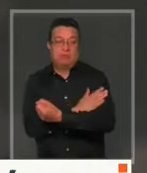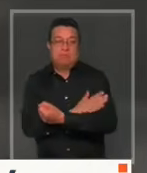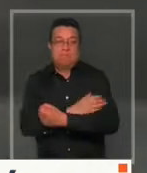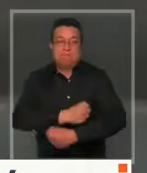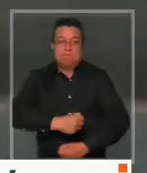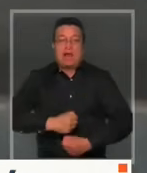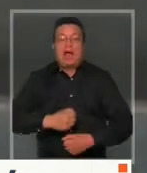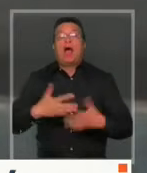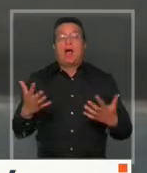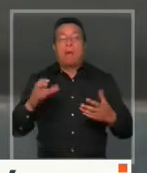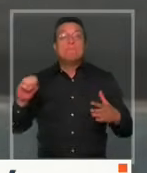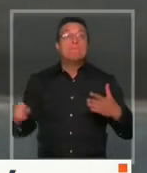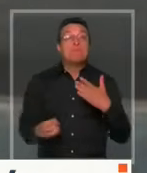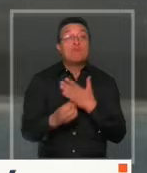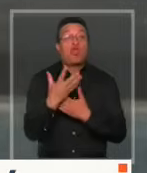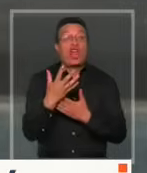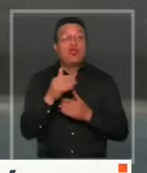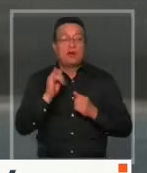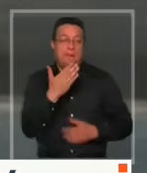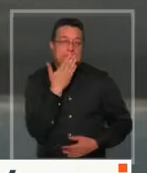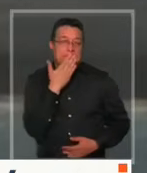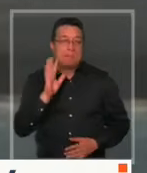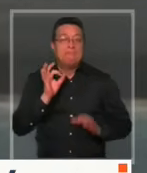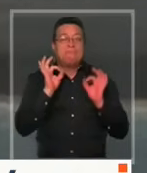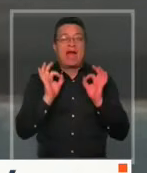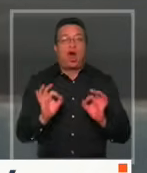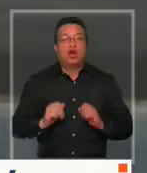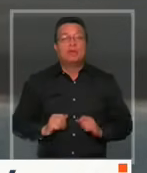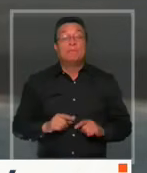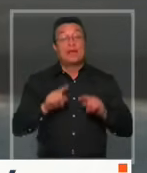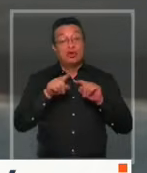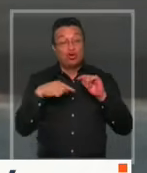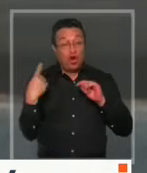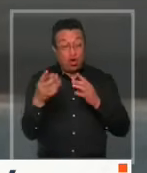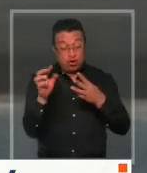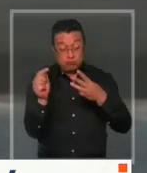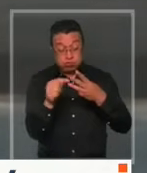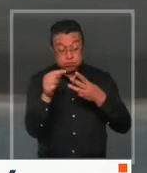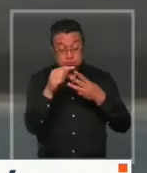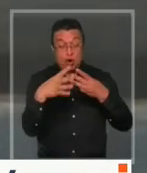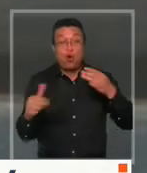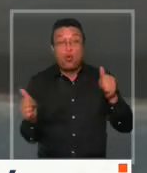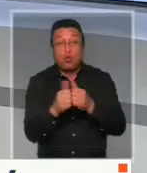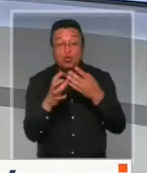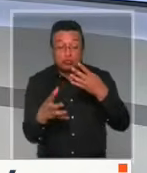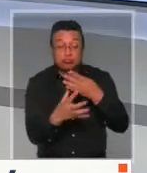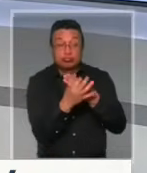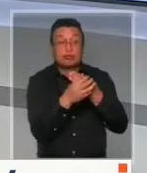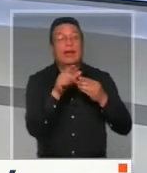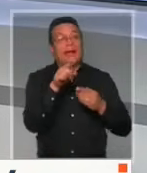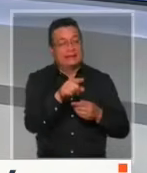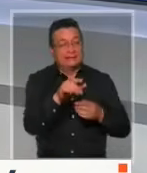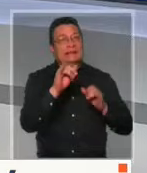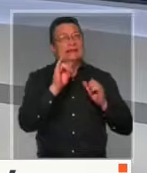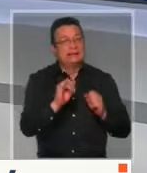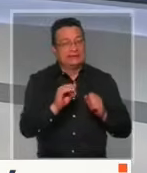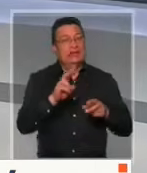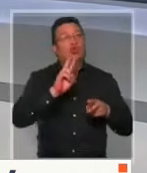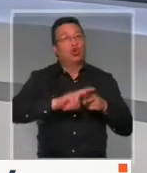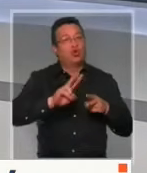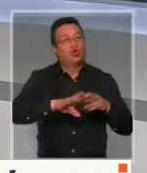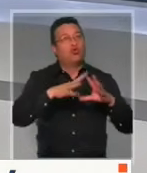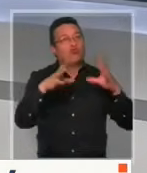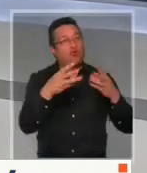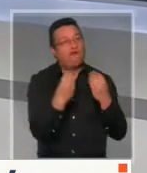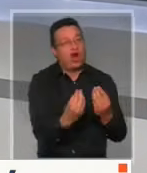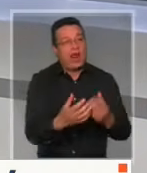moderno, más especializado. Y eso, en conjunto, sí va acercándose mucho más a una bala de plata que una de esas medidas por sí sola.